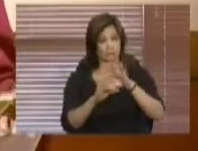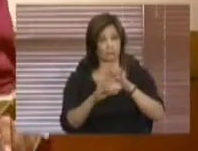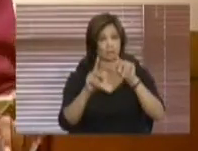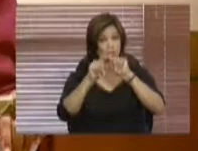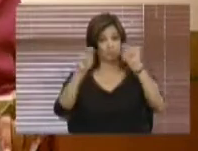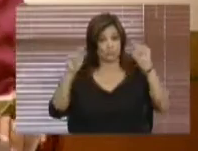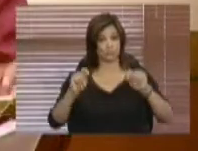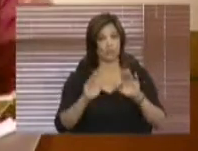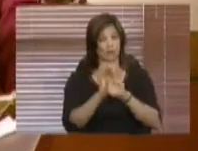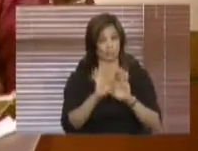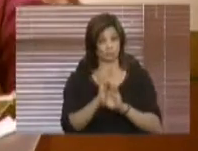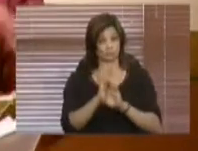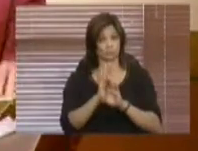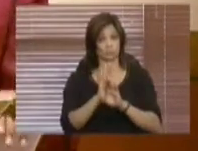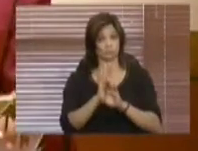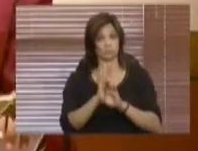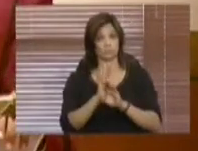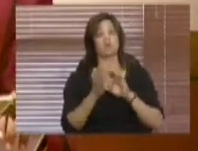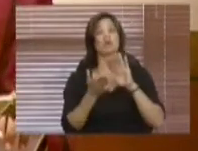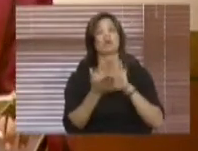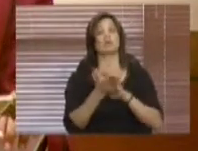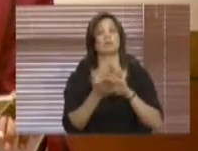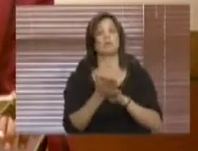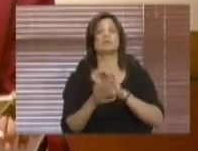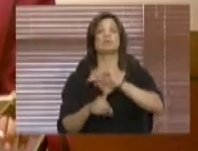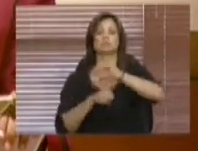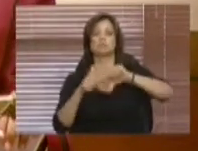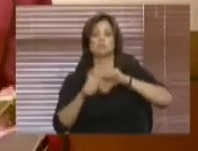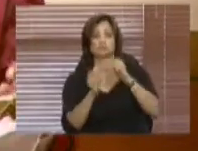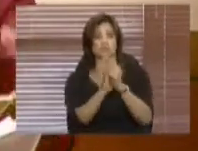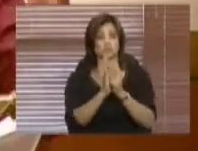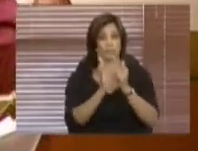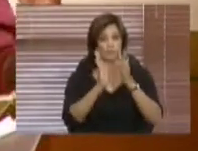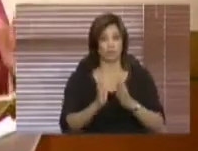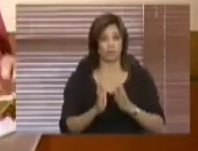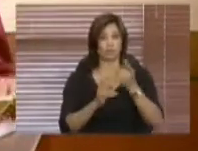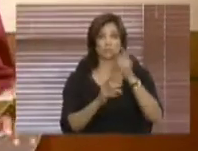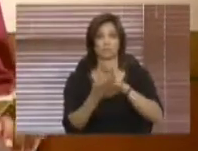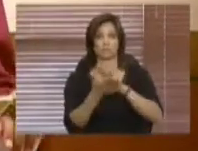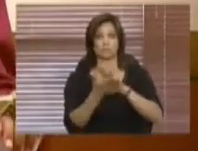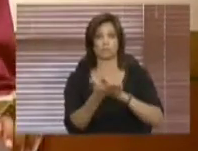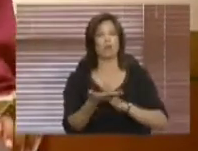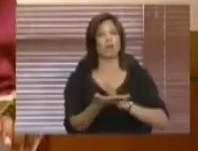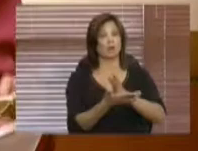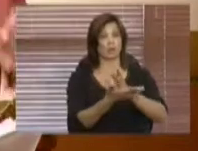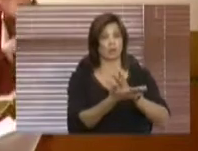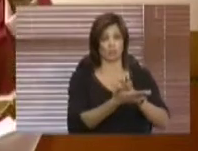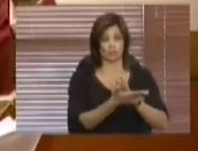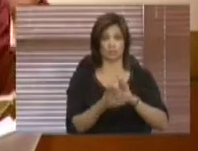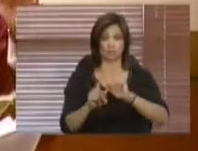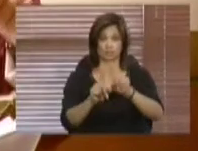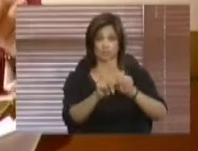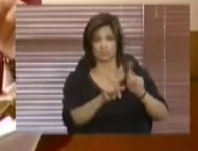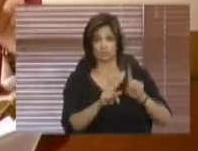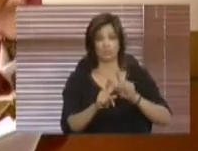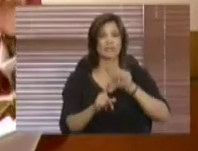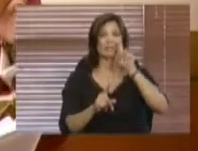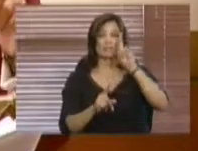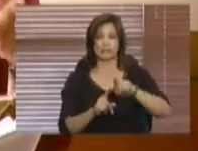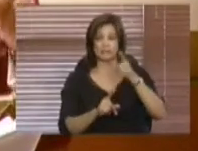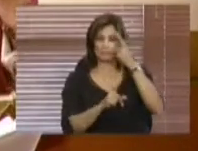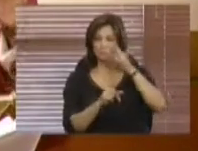Tribunal Constitucional, el Colegio y las Asociaciones de Abogados y las Escuelas de Derecho deben establecer